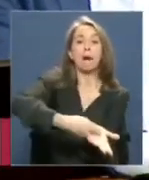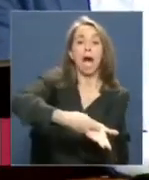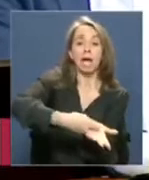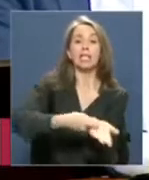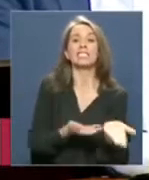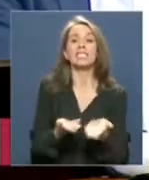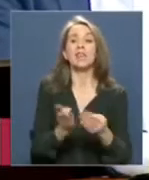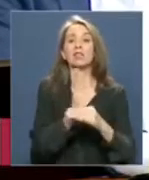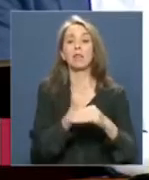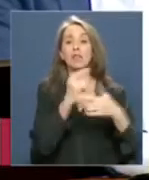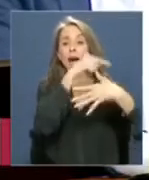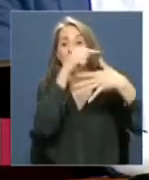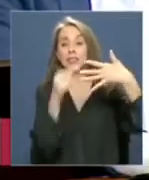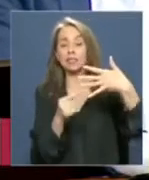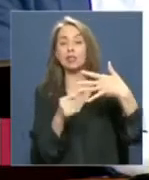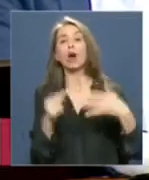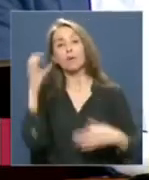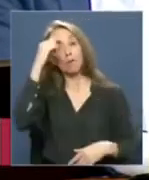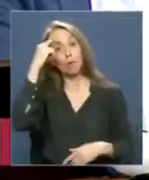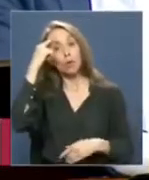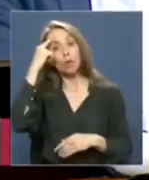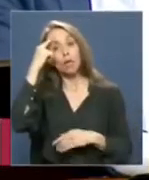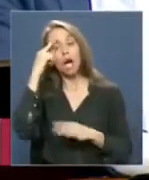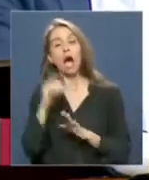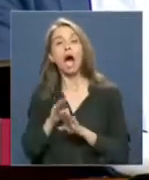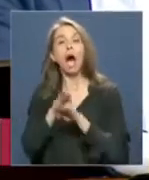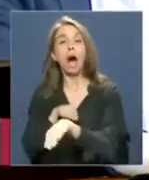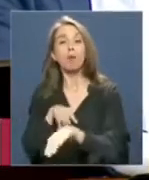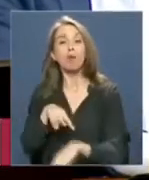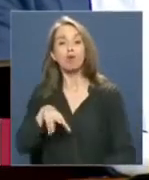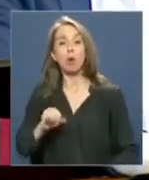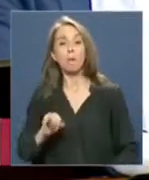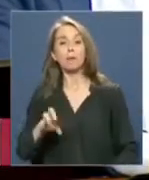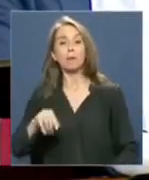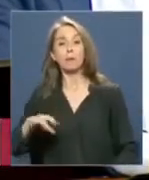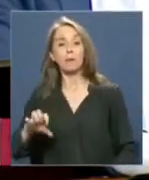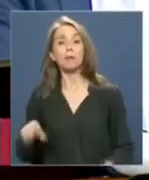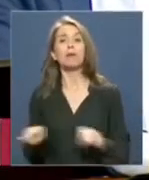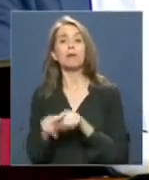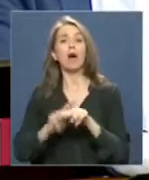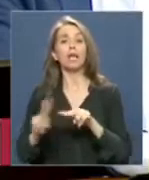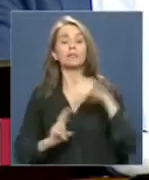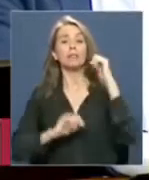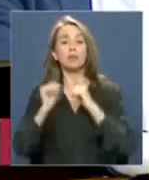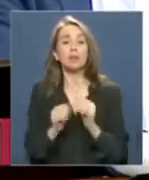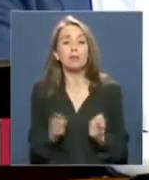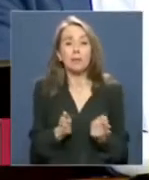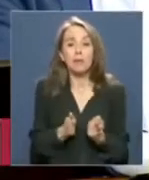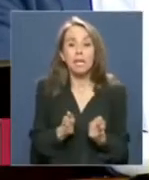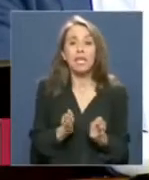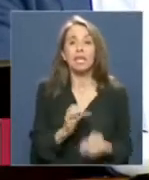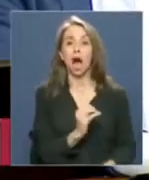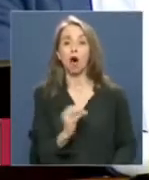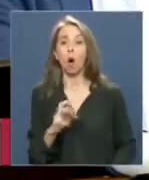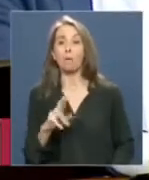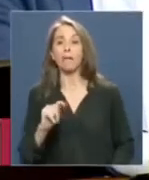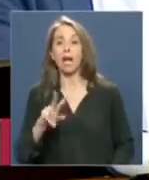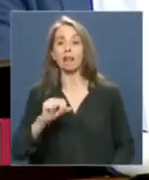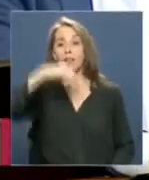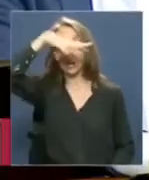apoyo tal como se estaba haciendo con las MIPYME, hacerlo con las cooperativas eléctricas, las pequeñas, no son muchas, son unas cuantas,